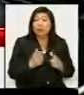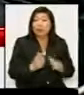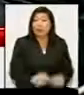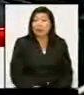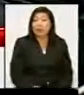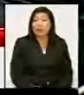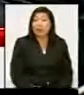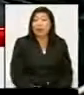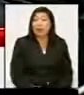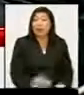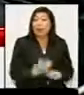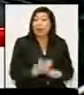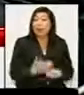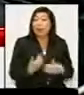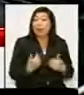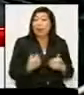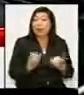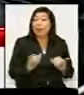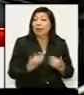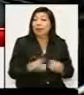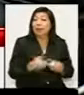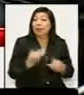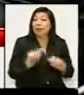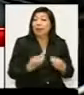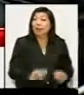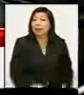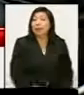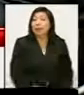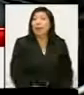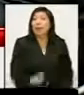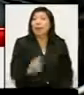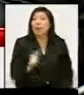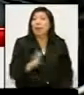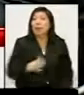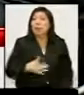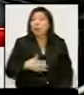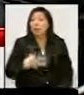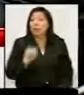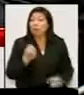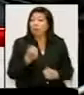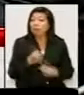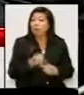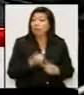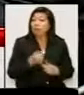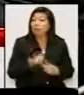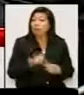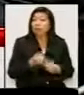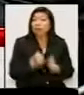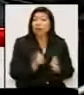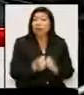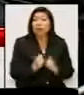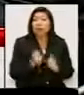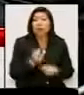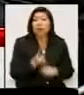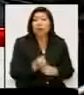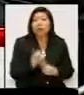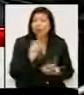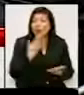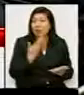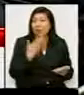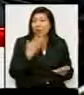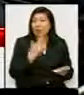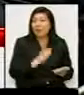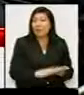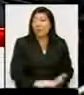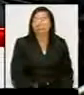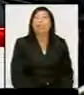e indefensión que tenemos en el sector turismo para poder luchar contra la informalidad o contra lo que es ilegal.